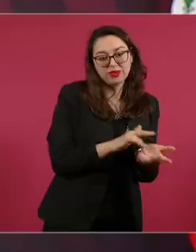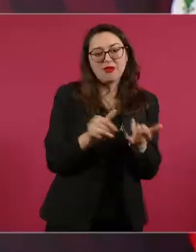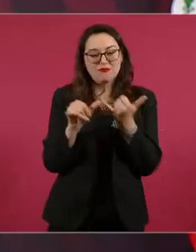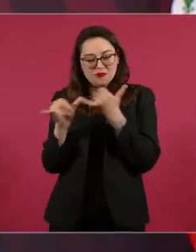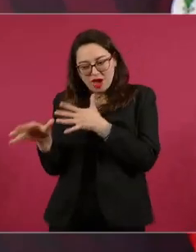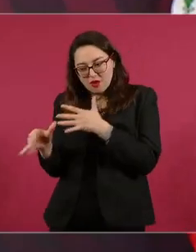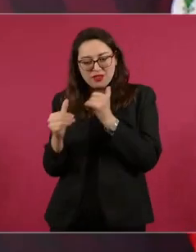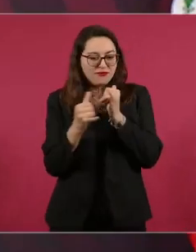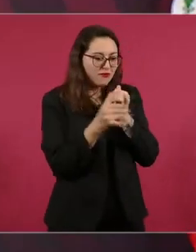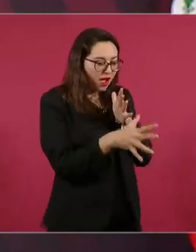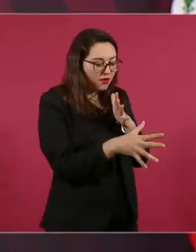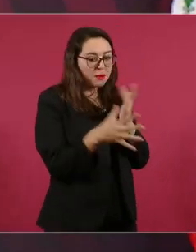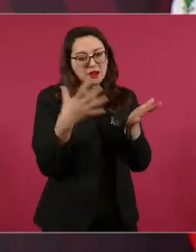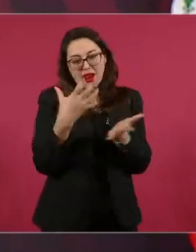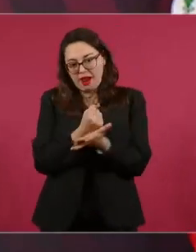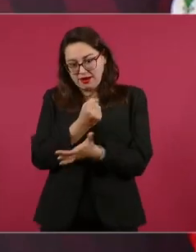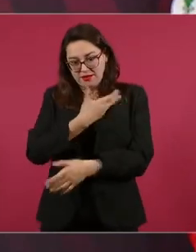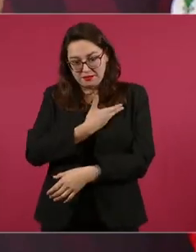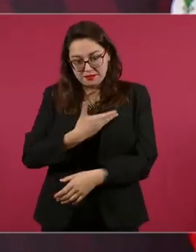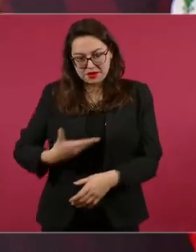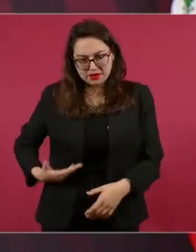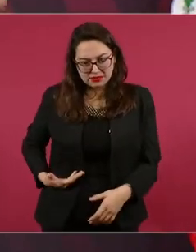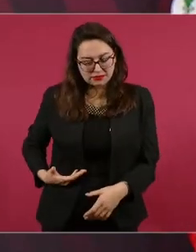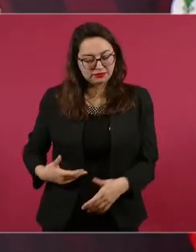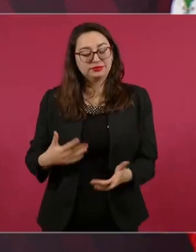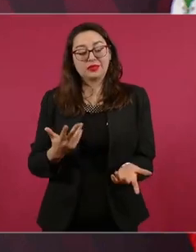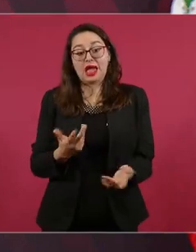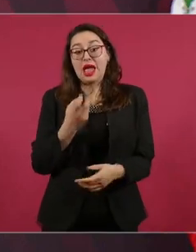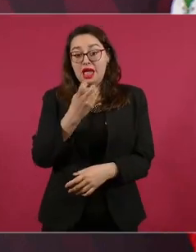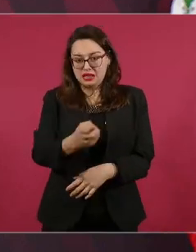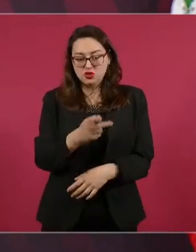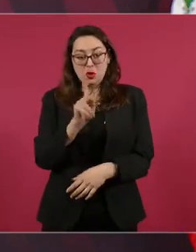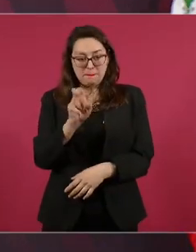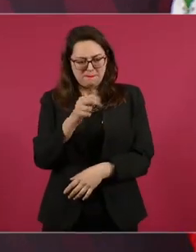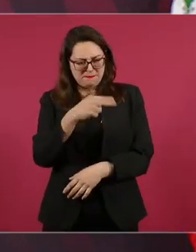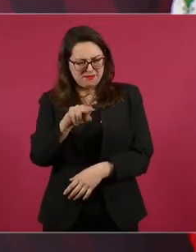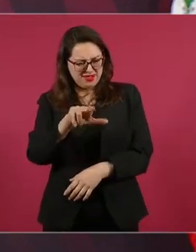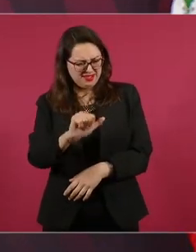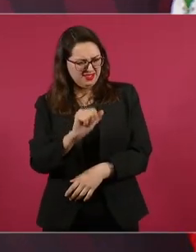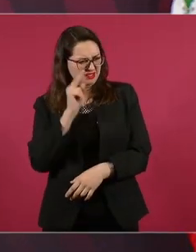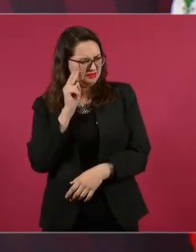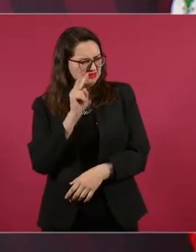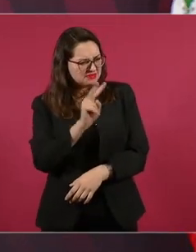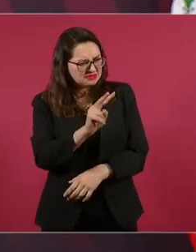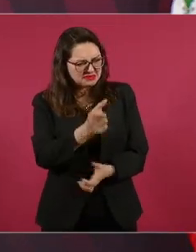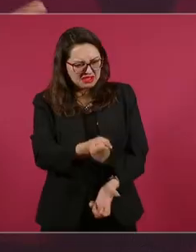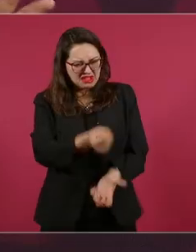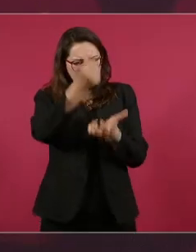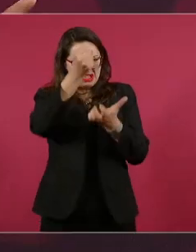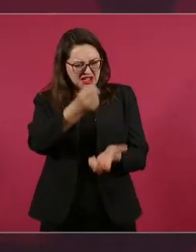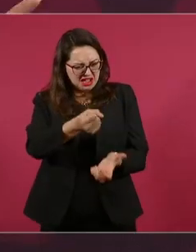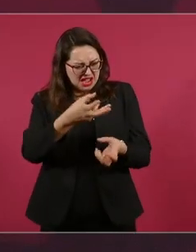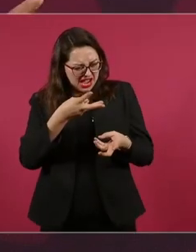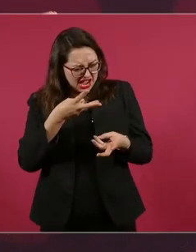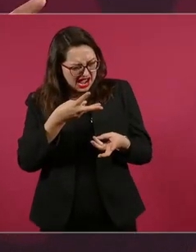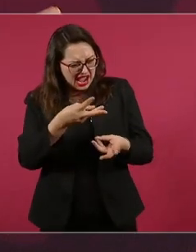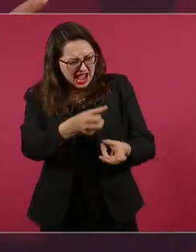nosotros sostenemos denuncia del excesivo gasto en la